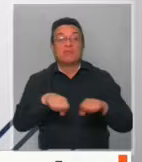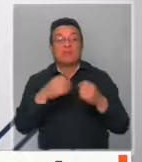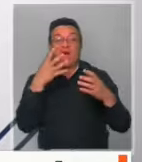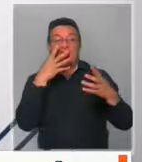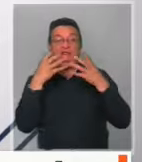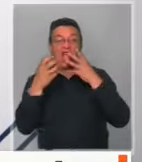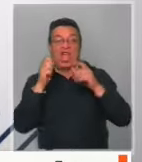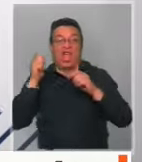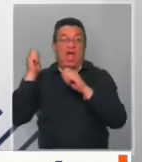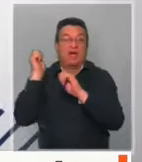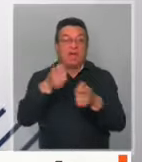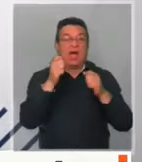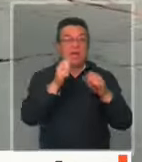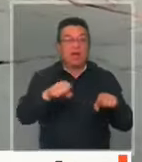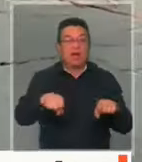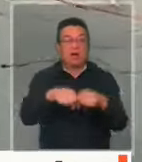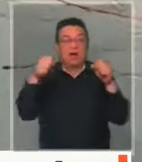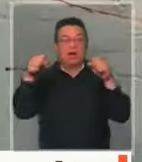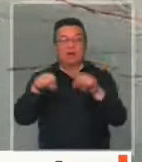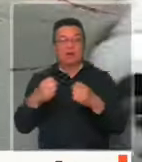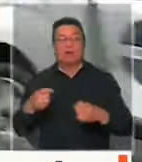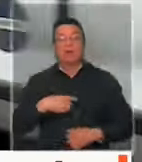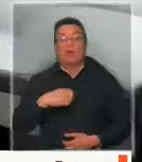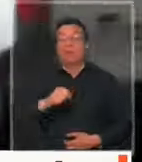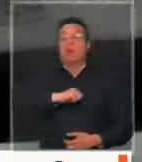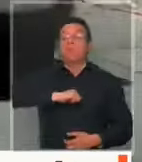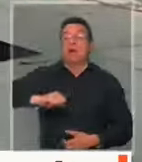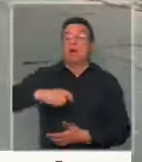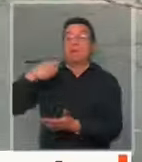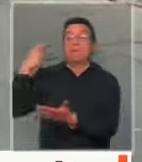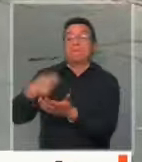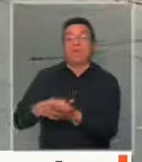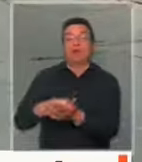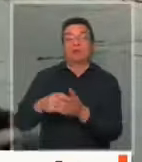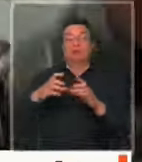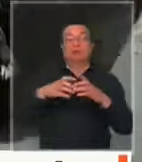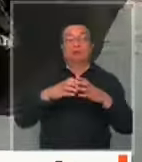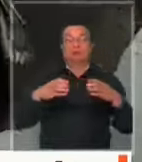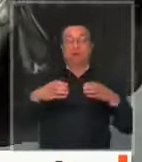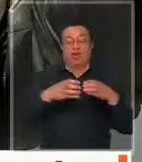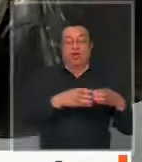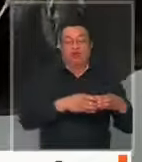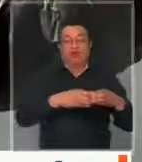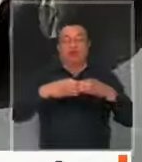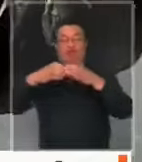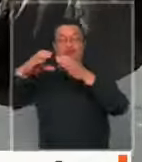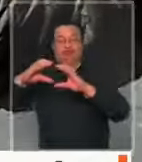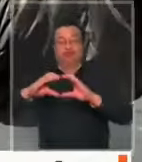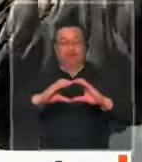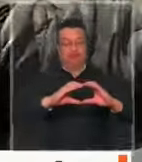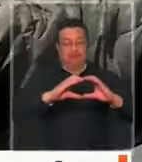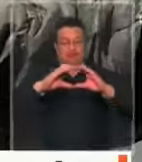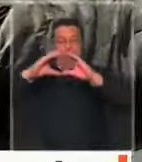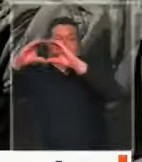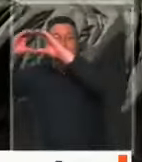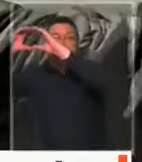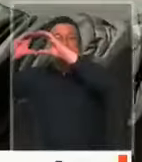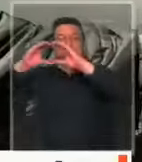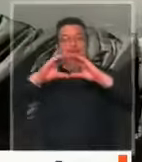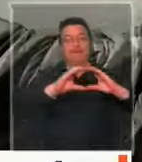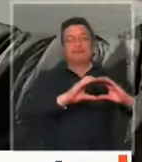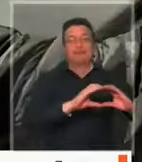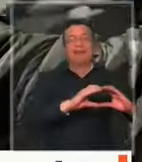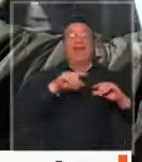claro, daños severos. Se habría negado a pagar el pasaje porque se suben arriba, en la planta alta, y aquí abajo se